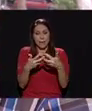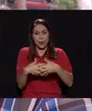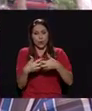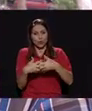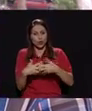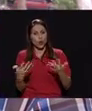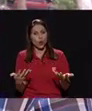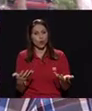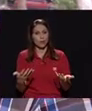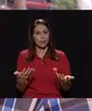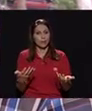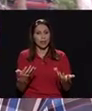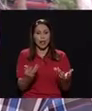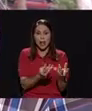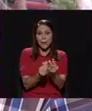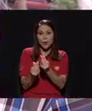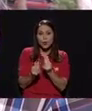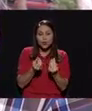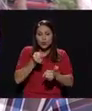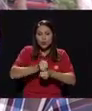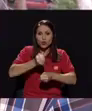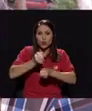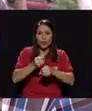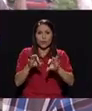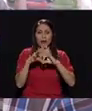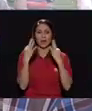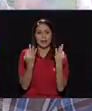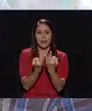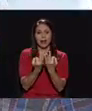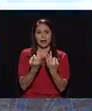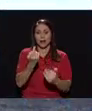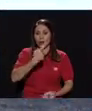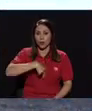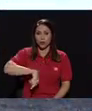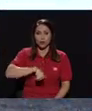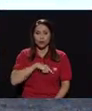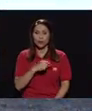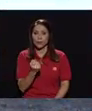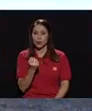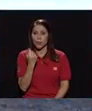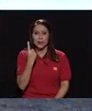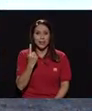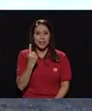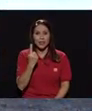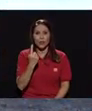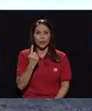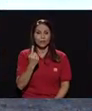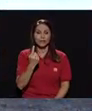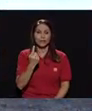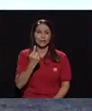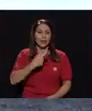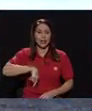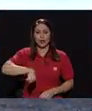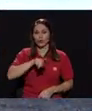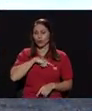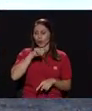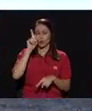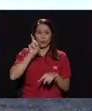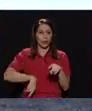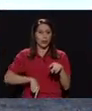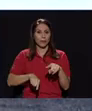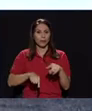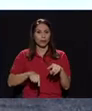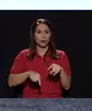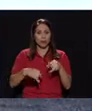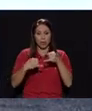mediana producción, la producción familiar. Hemos comprendido que no podemos echarle una cerca